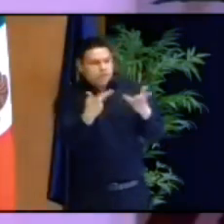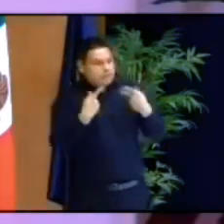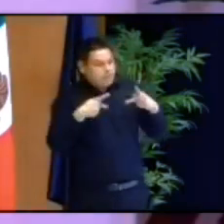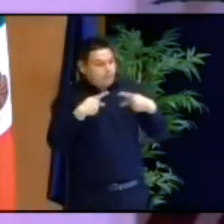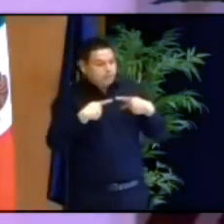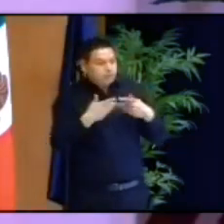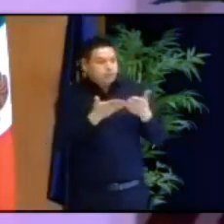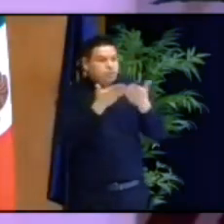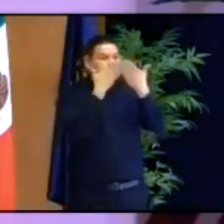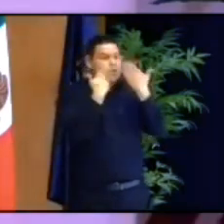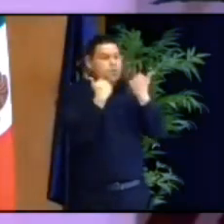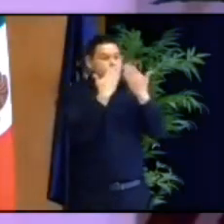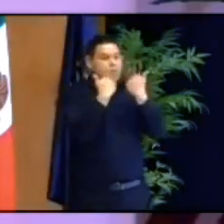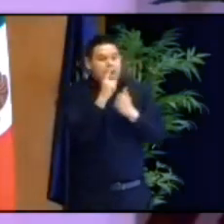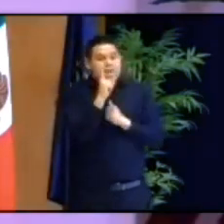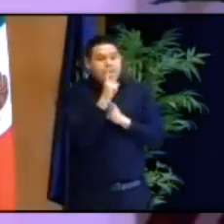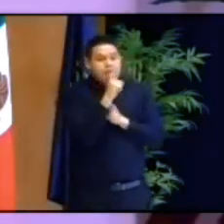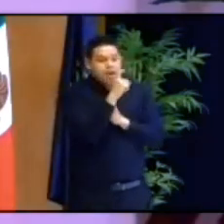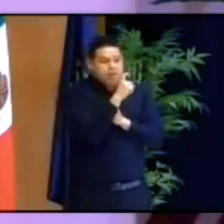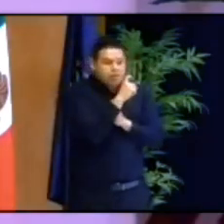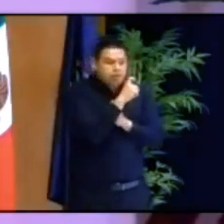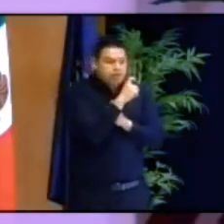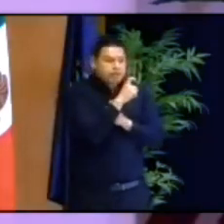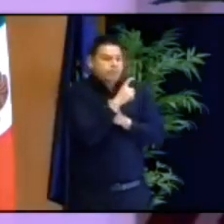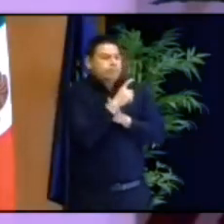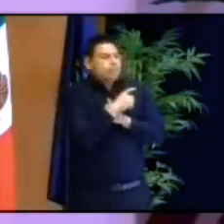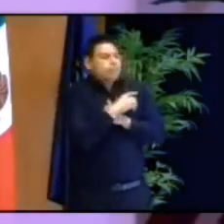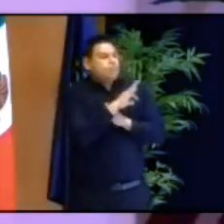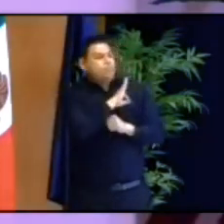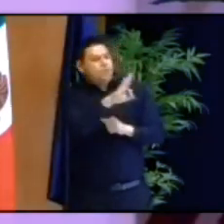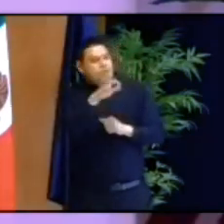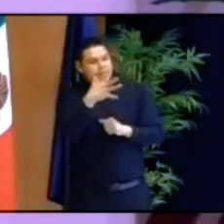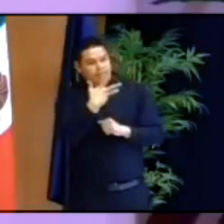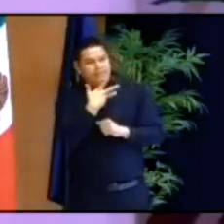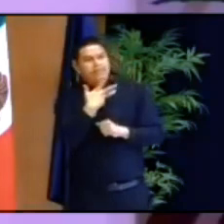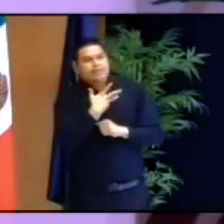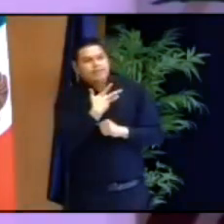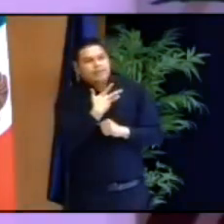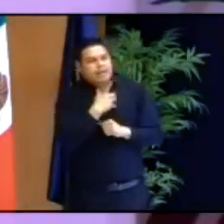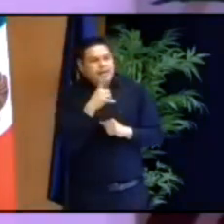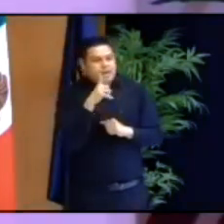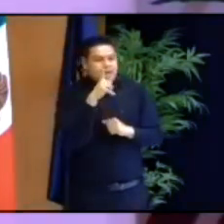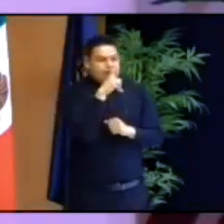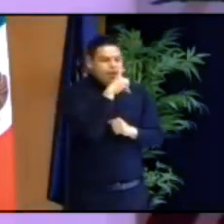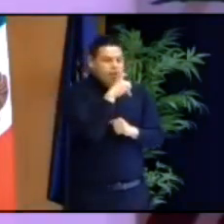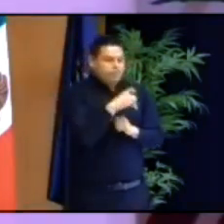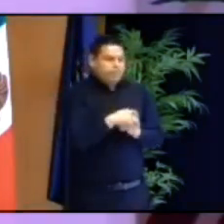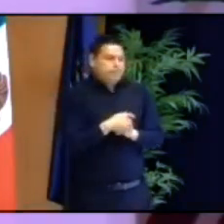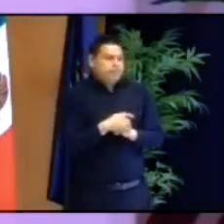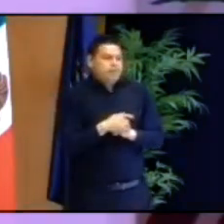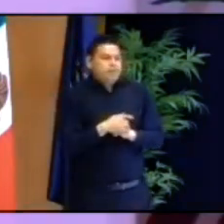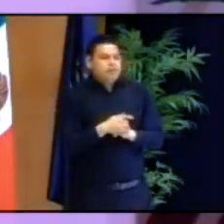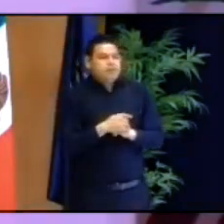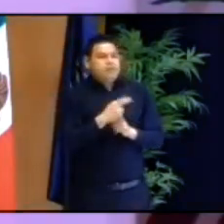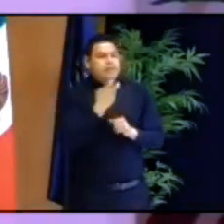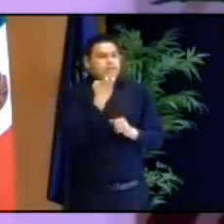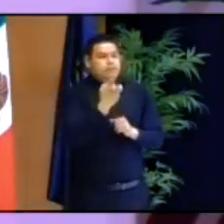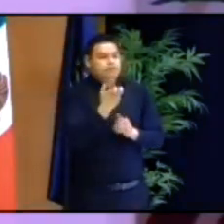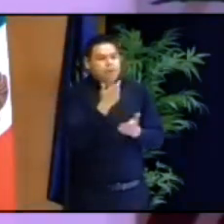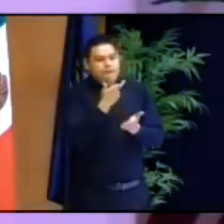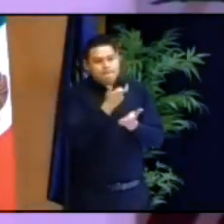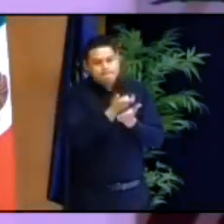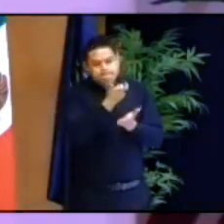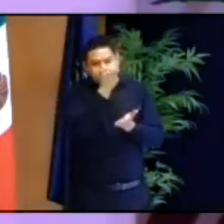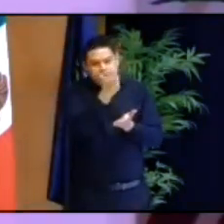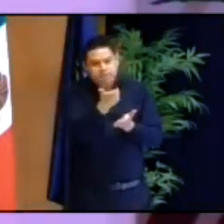tienen agua hoy de manera corriente puedan tener acceso al agua potable. Es una inversión que solo